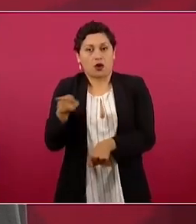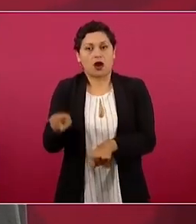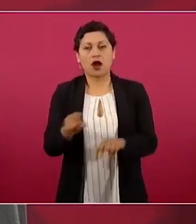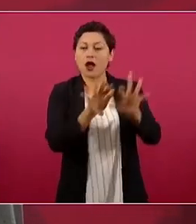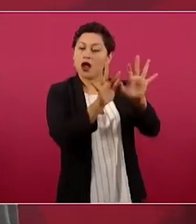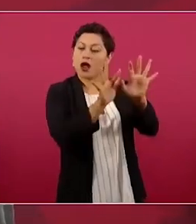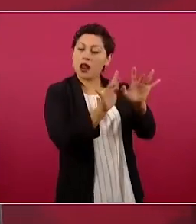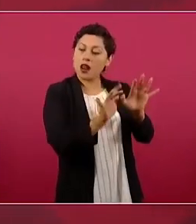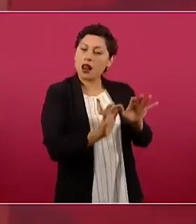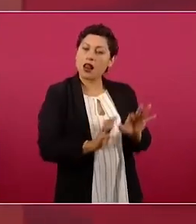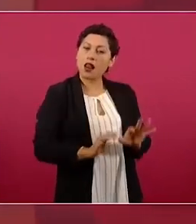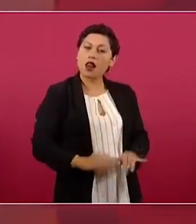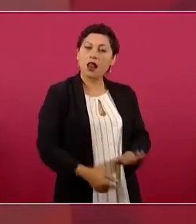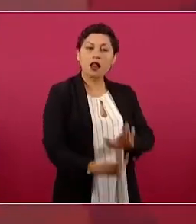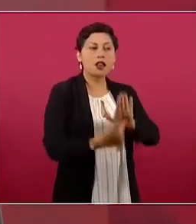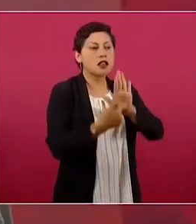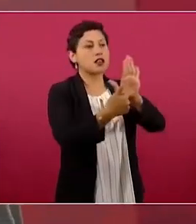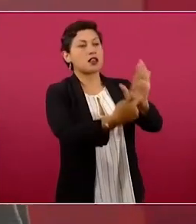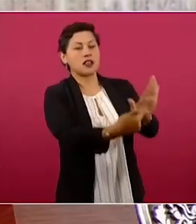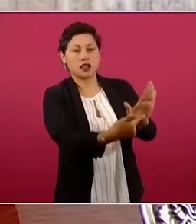no